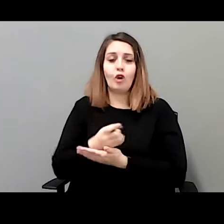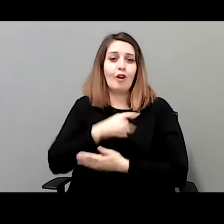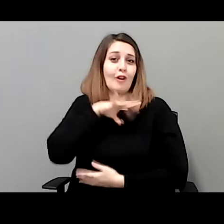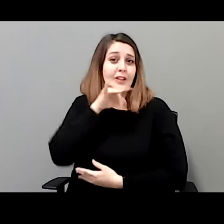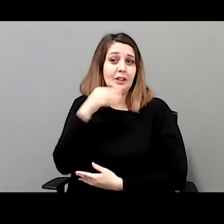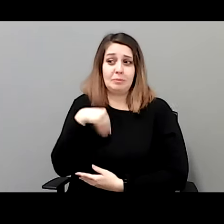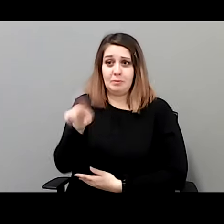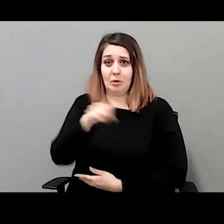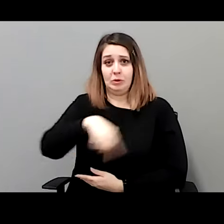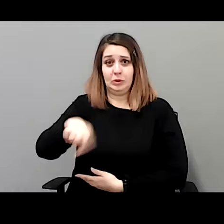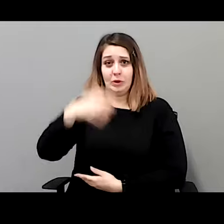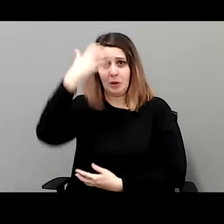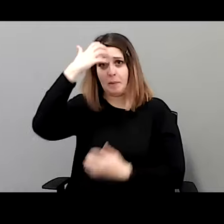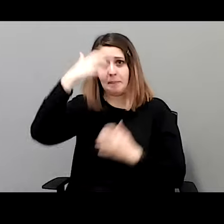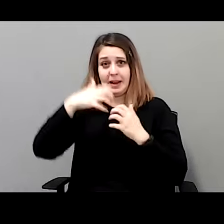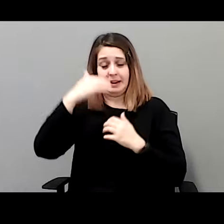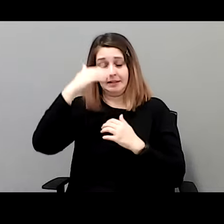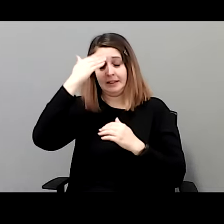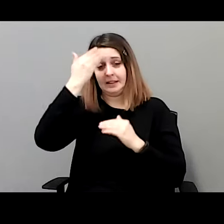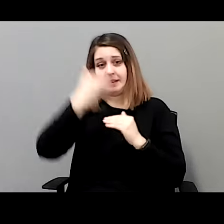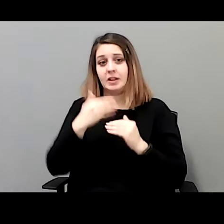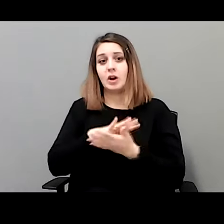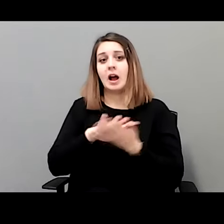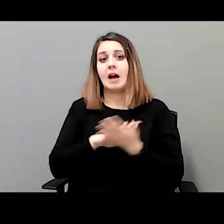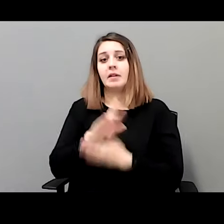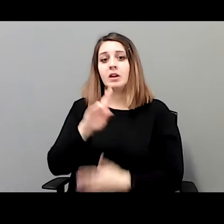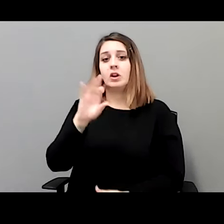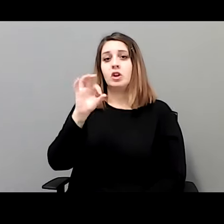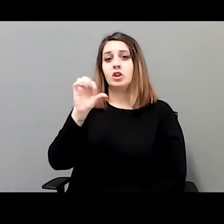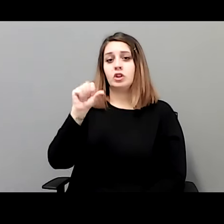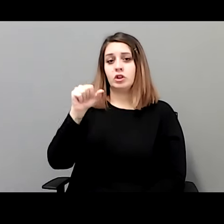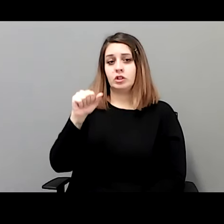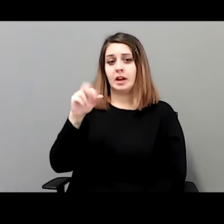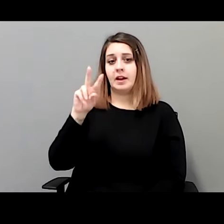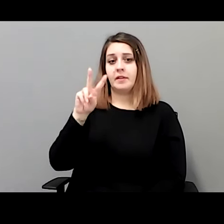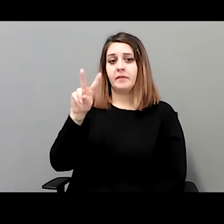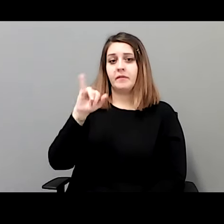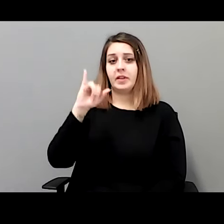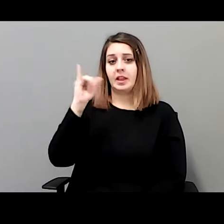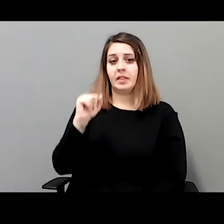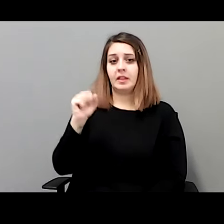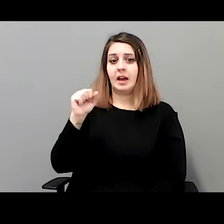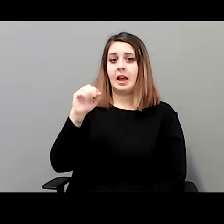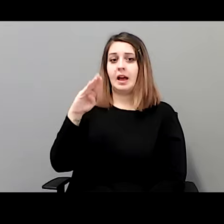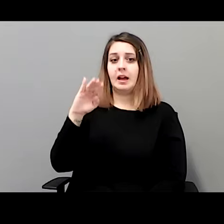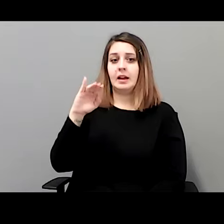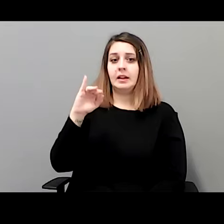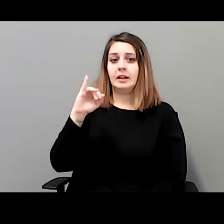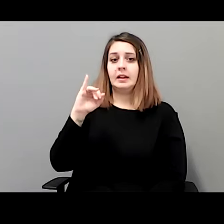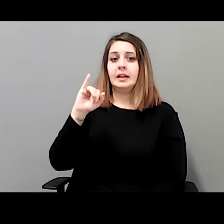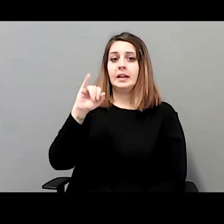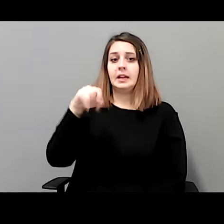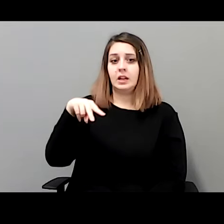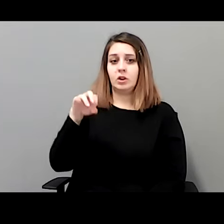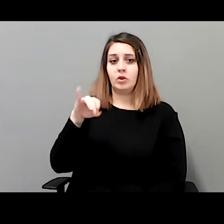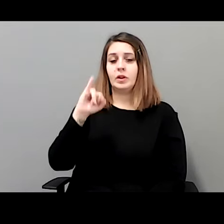personas con parálisis cerebral. Me refiero a Rosa Vizcaíno. No sé si, yo creo que la mayoría de las